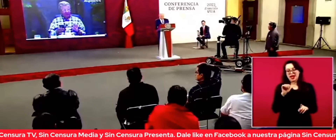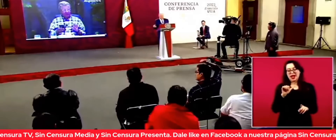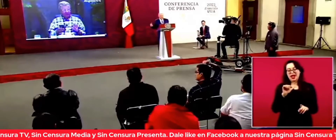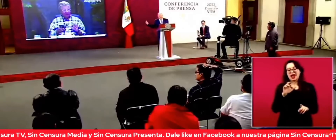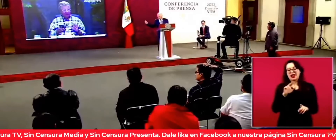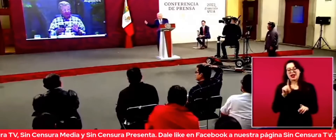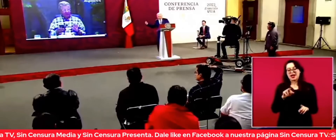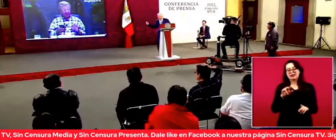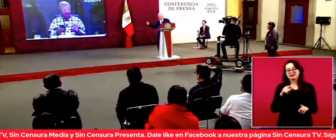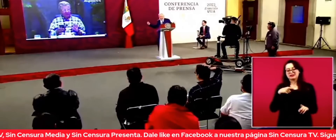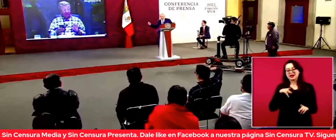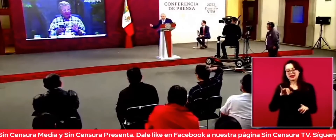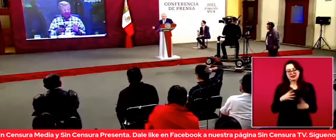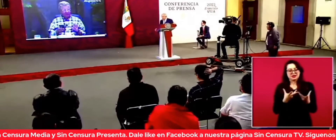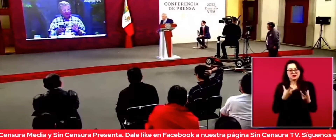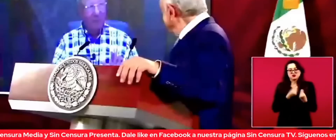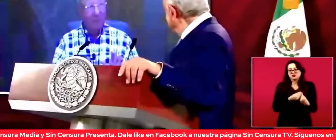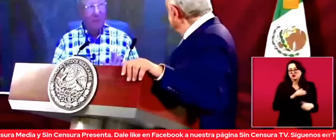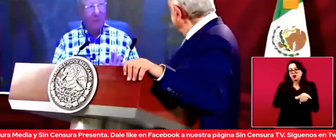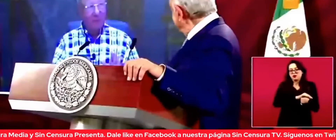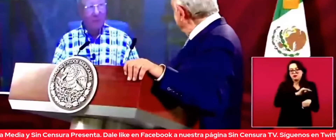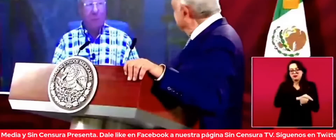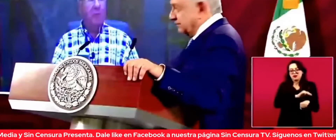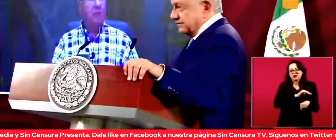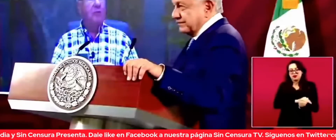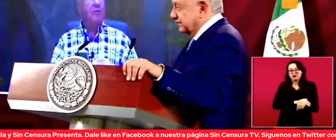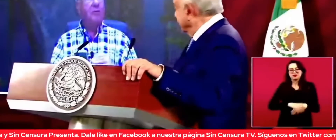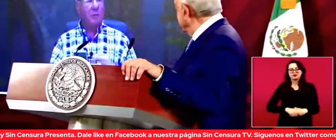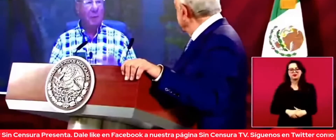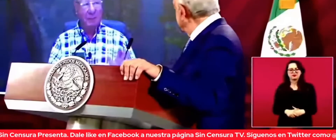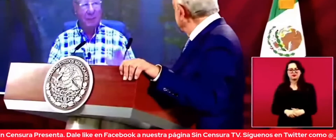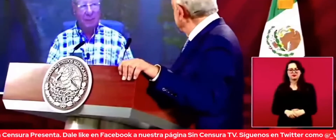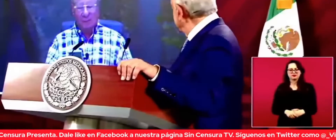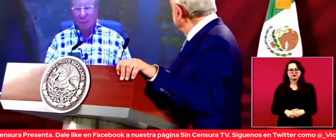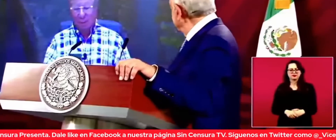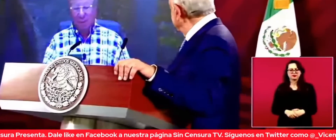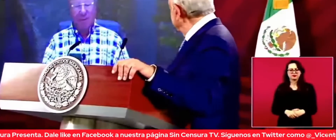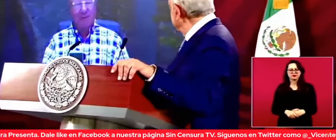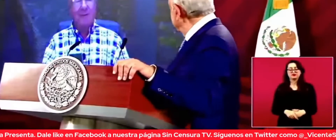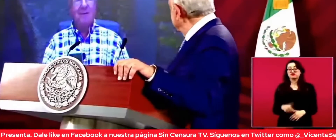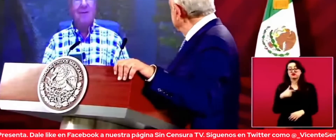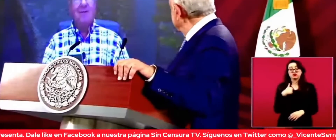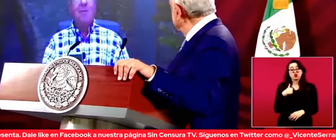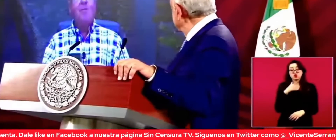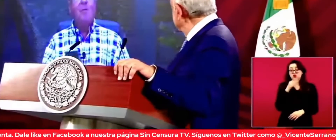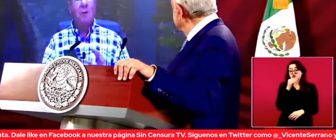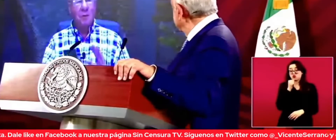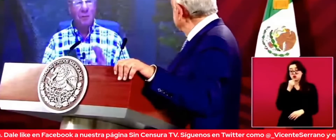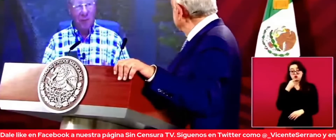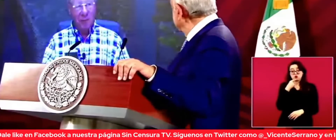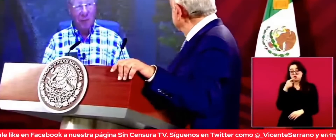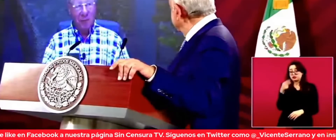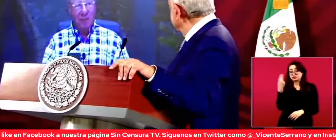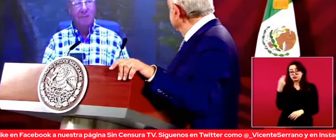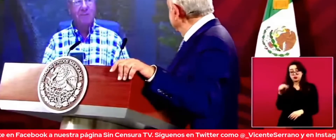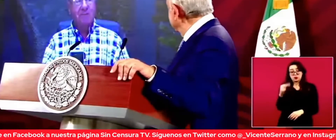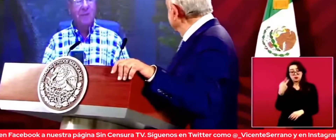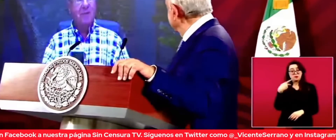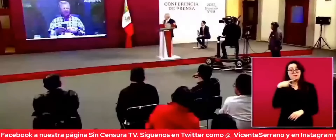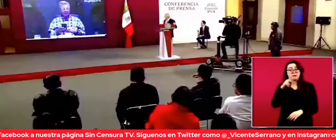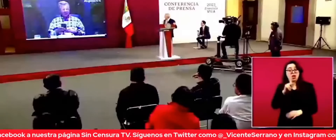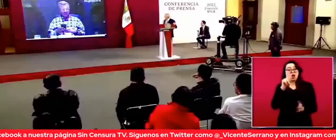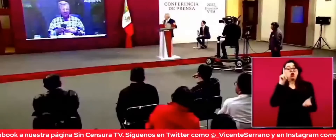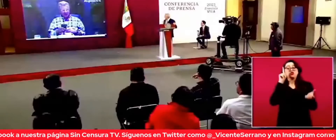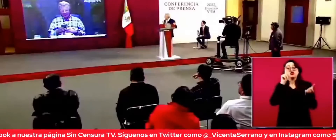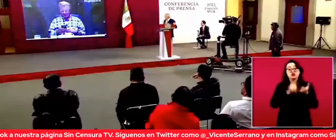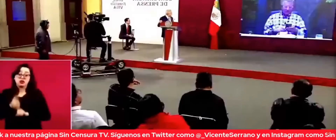Cuate, ¿no? Miren acá. Por supuesto, imposible decir nombre, muy confiable dentro